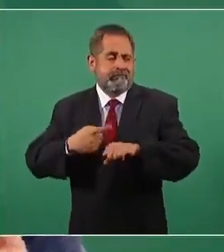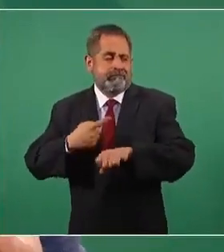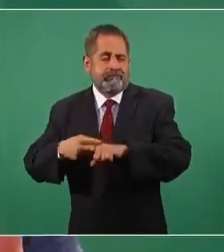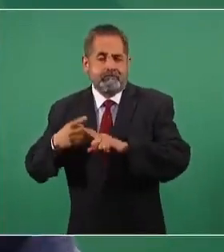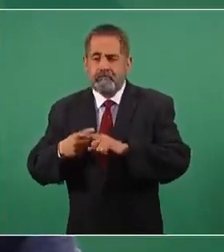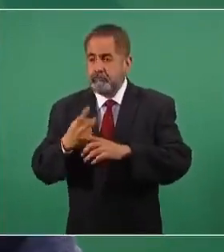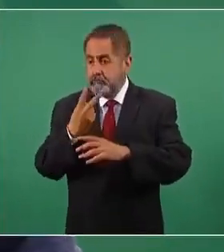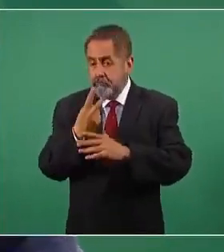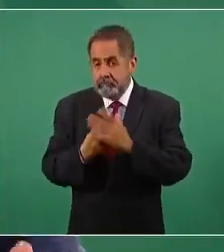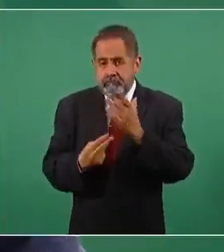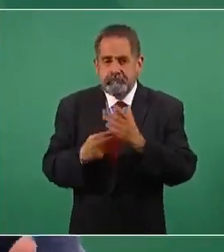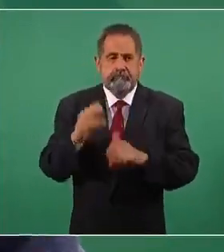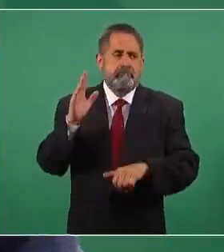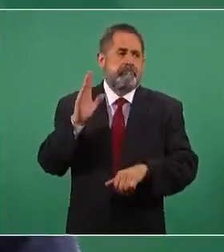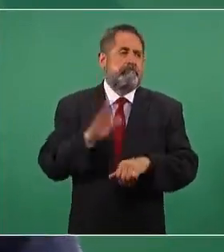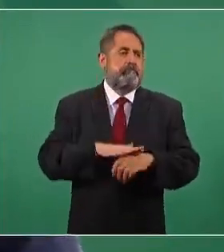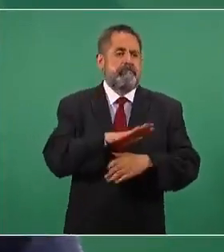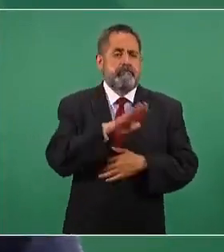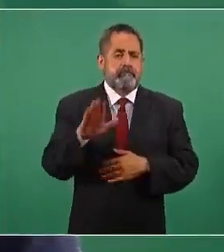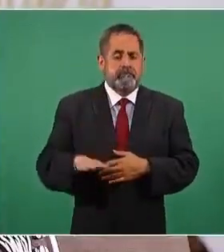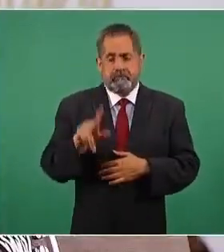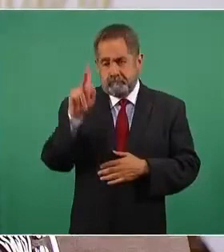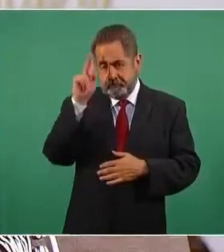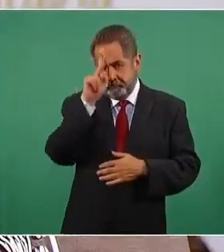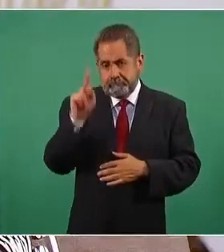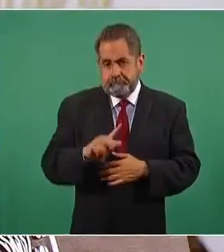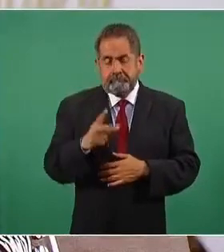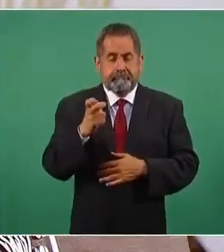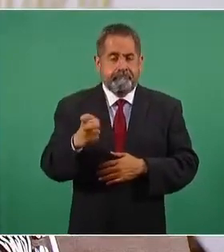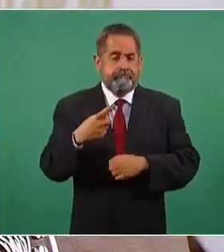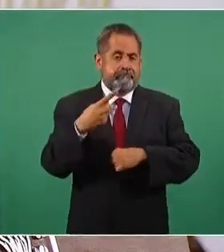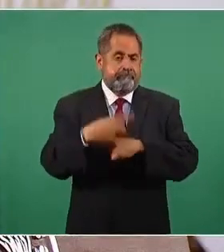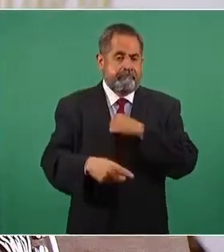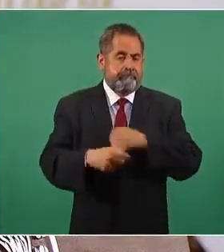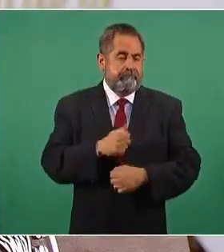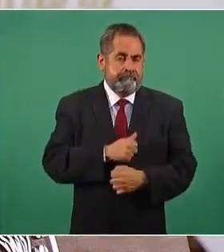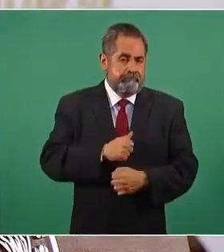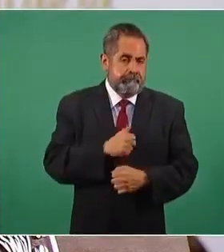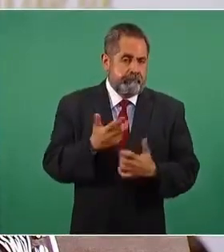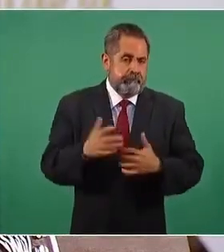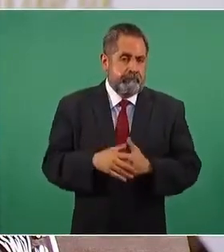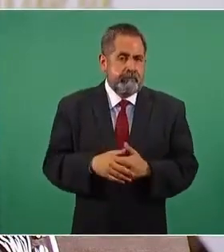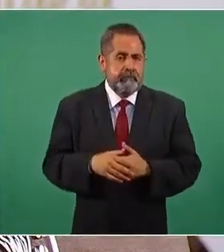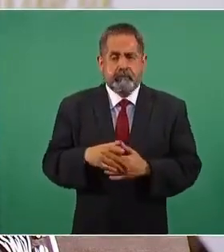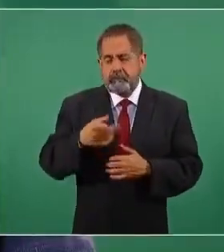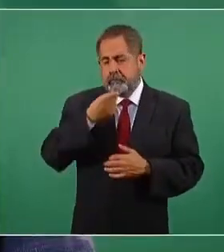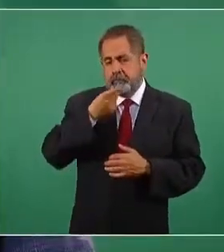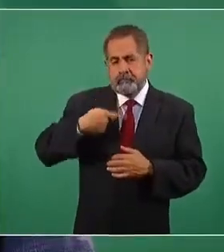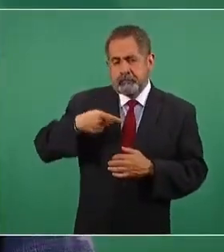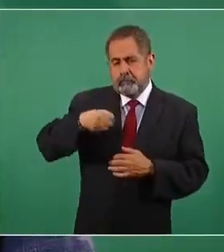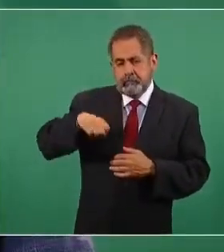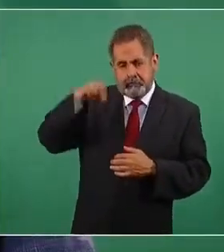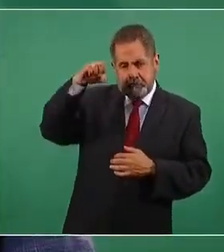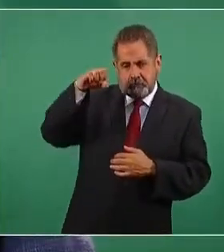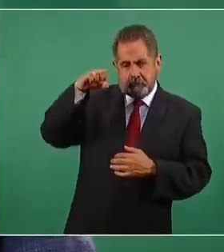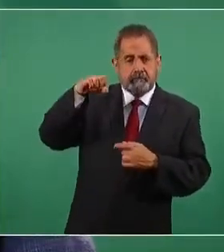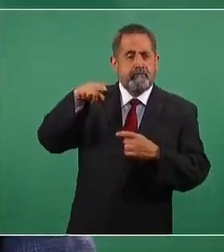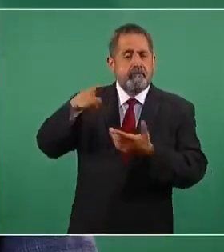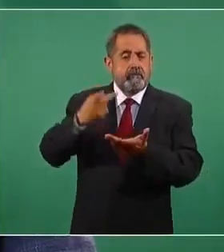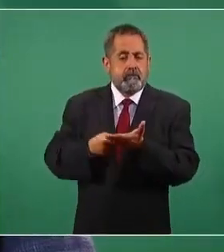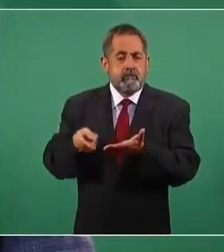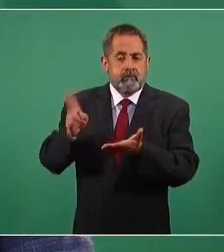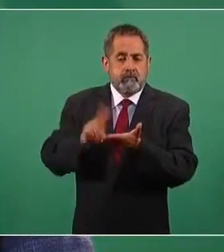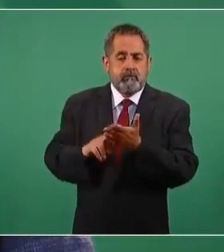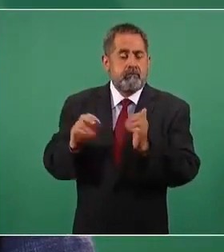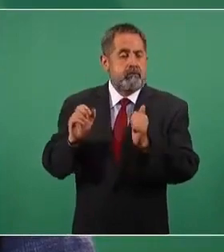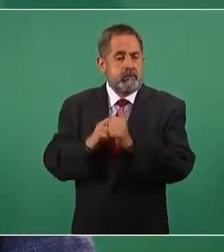el mayor receptor de este daño, son no solo aquellos que tienen edad mayor, sino los que